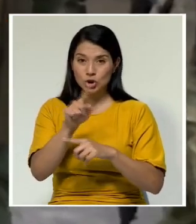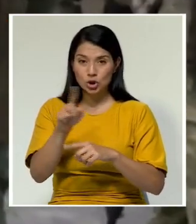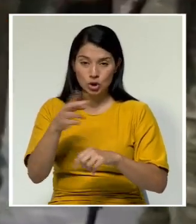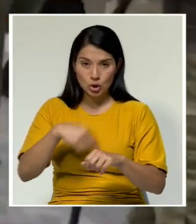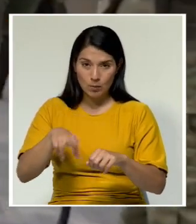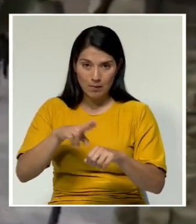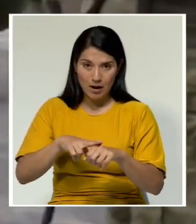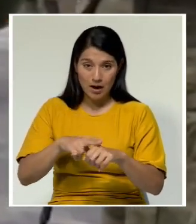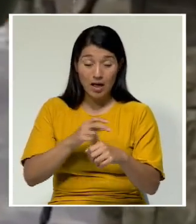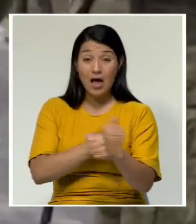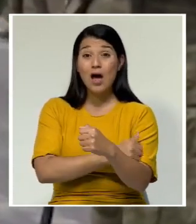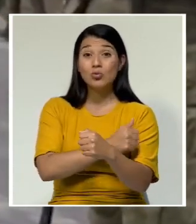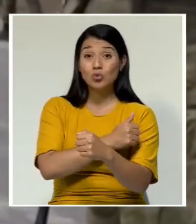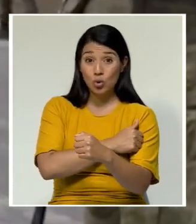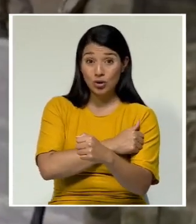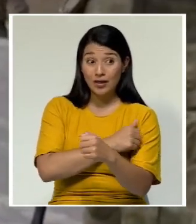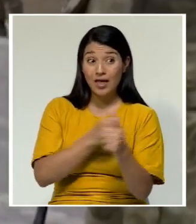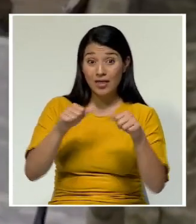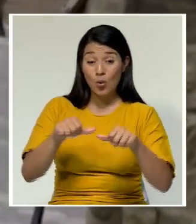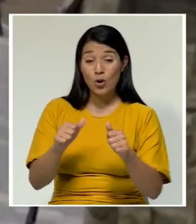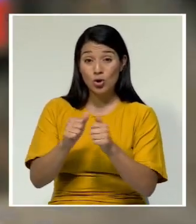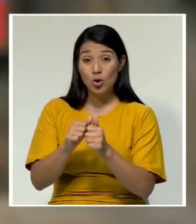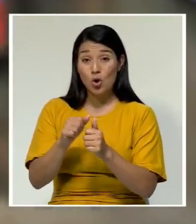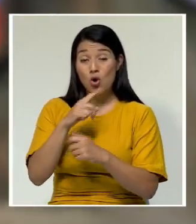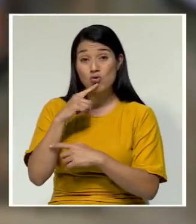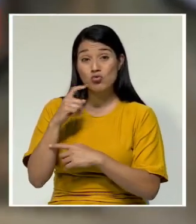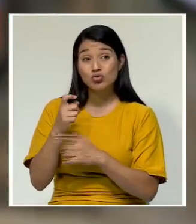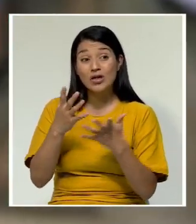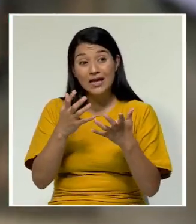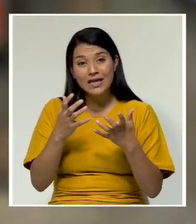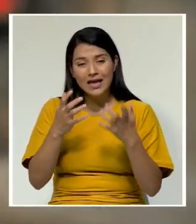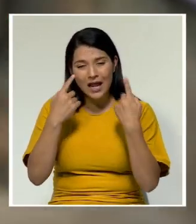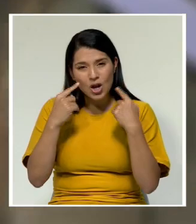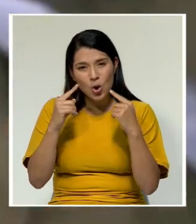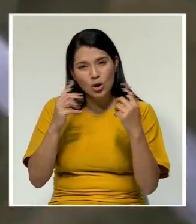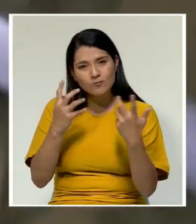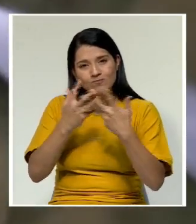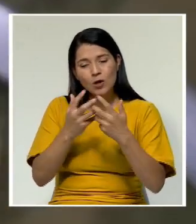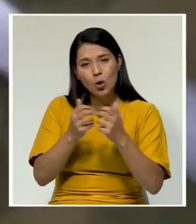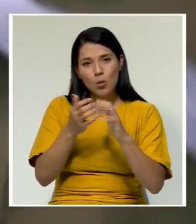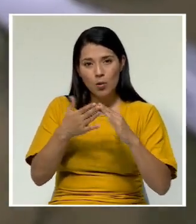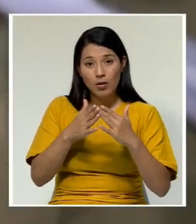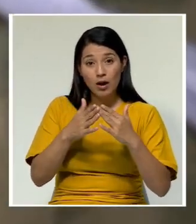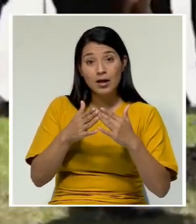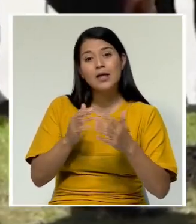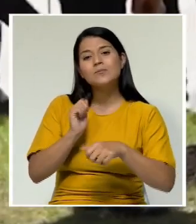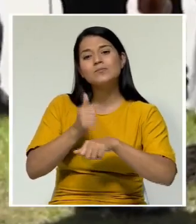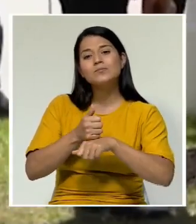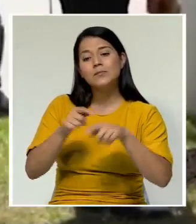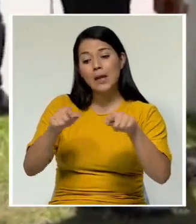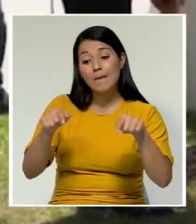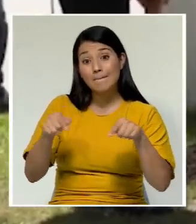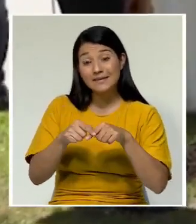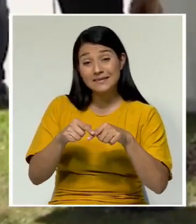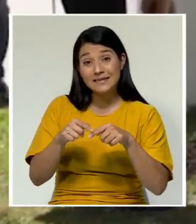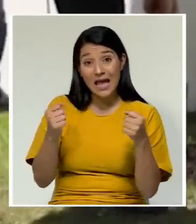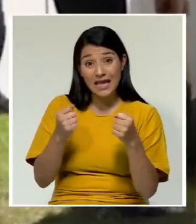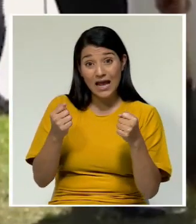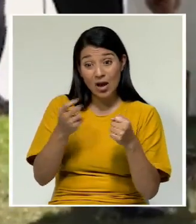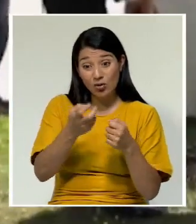desde 2014. Hay administraciones pro-Moscú a la espera de que se decida su suerte, pero deberá pasar por alguna forma